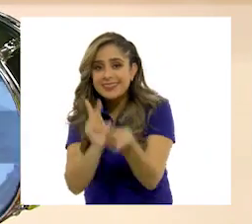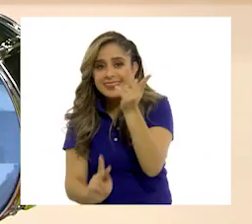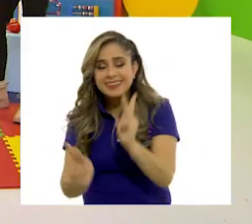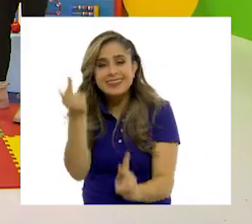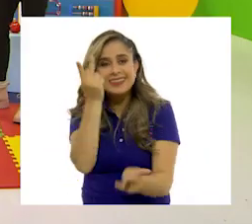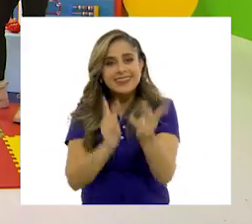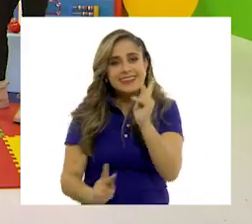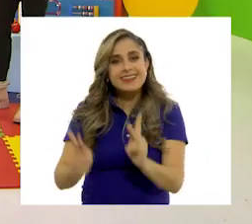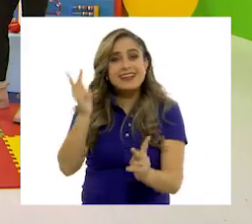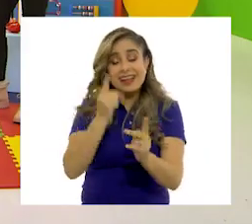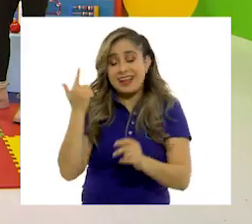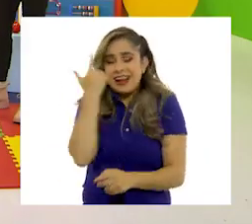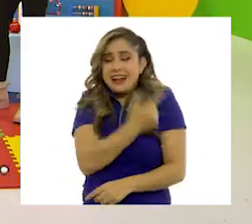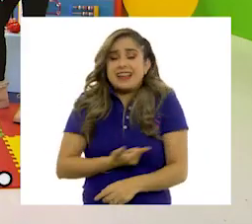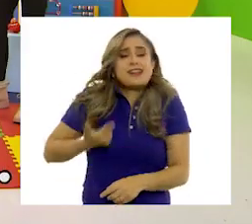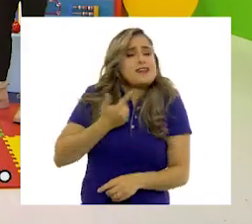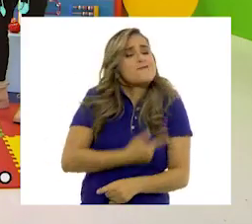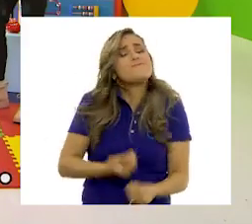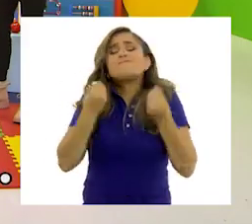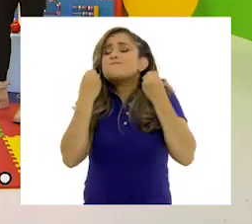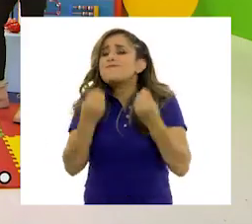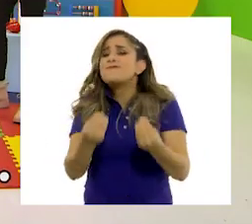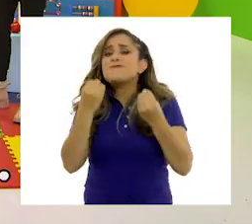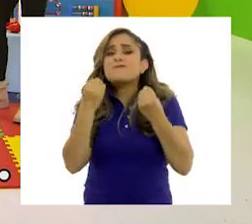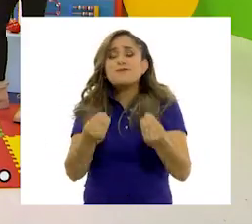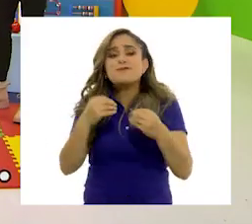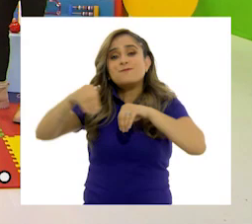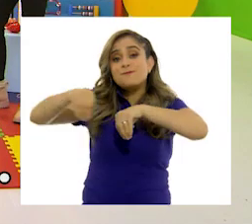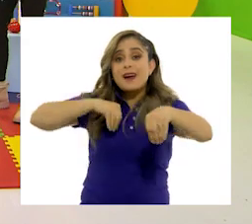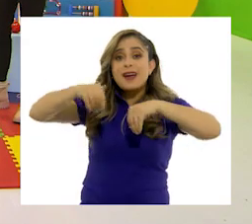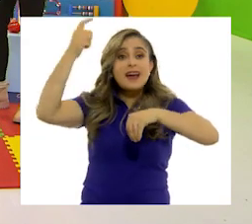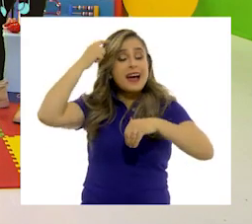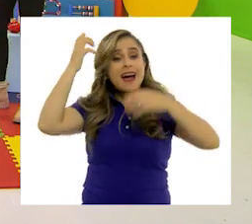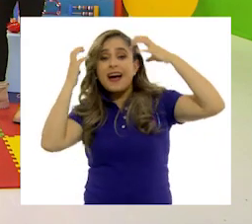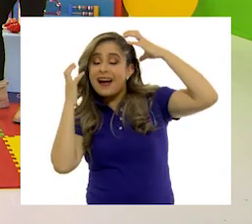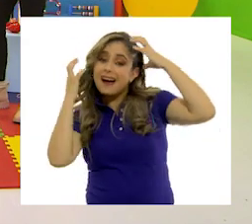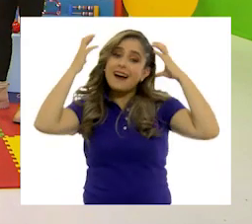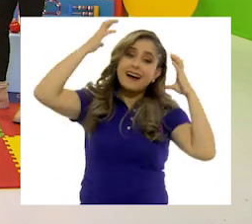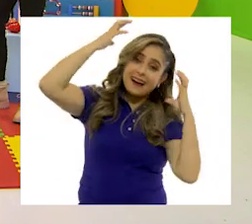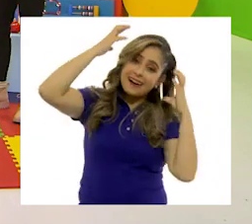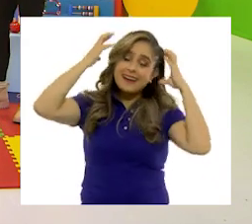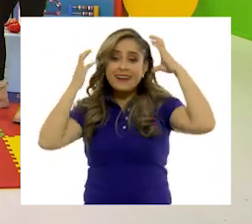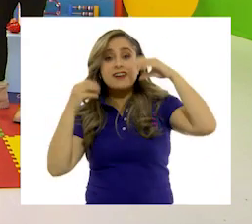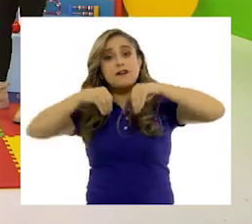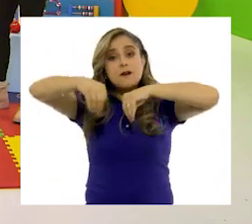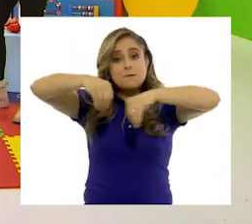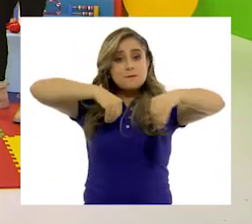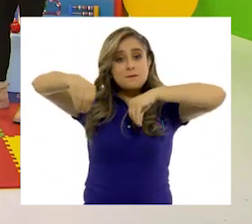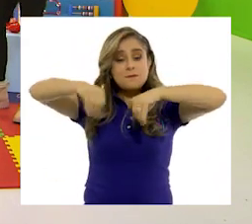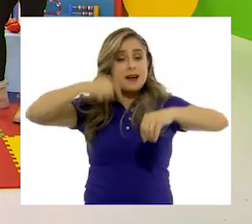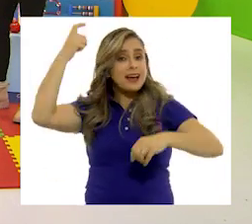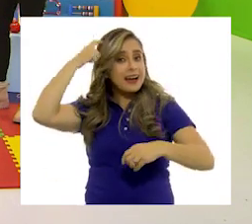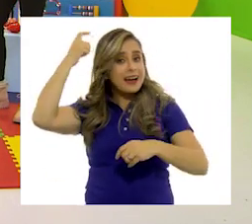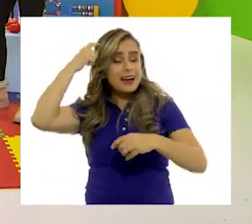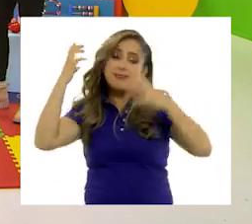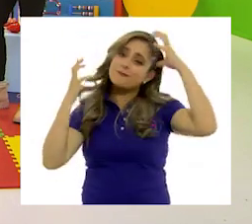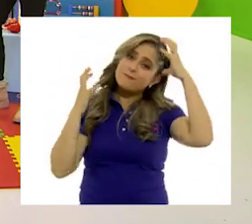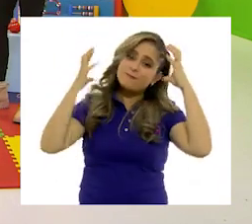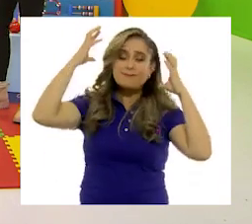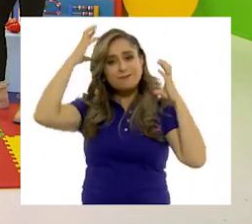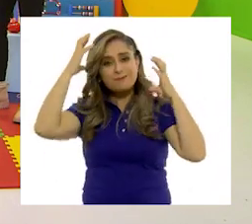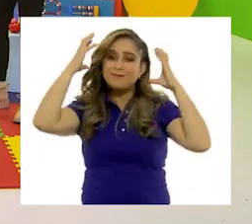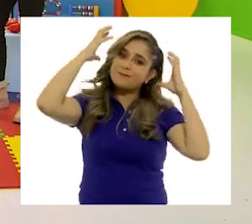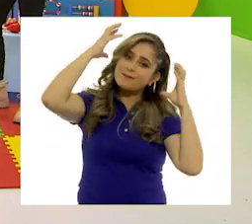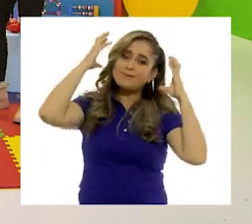maleza y le gusta tanto que mueve la cabeza. Así, así, así, la cabeza mueve